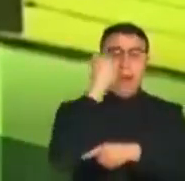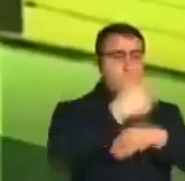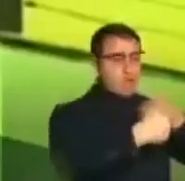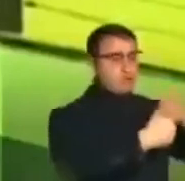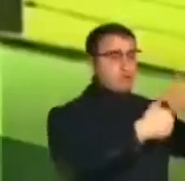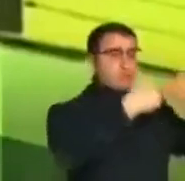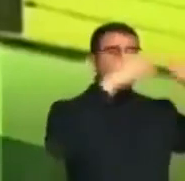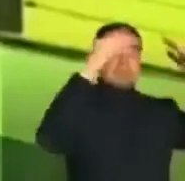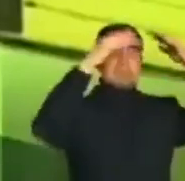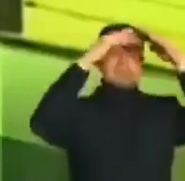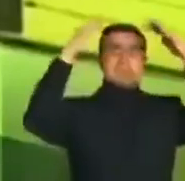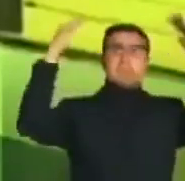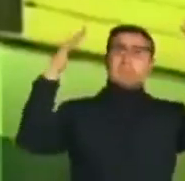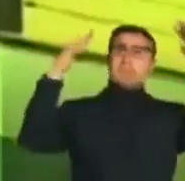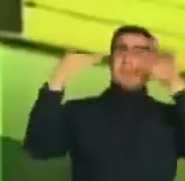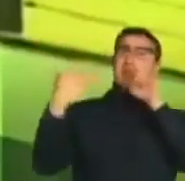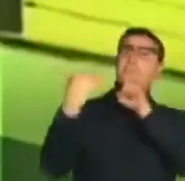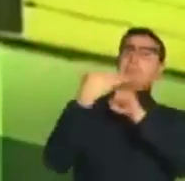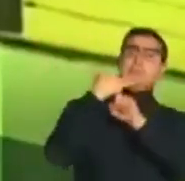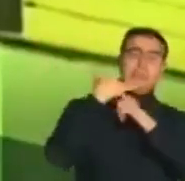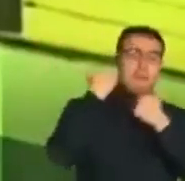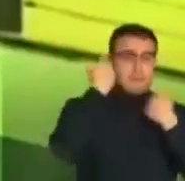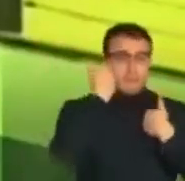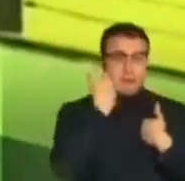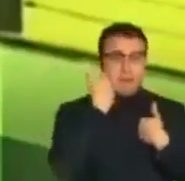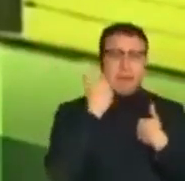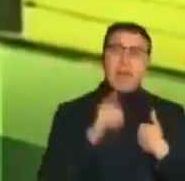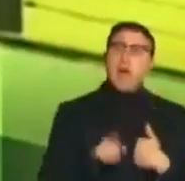enferman. Allí queremos incidir